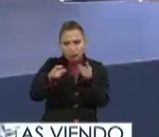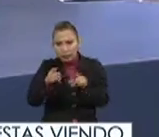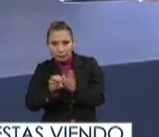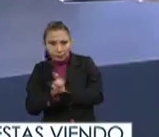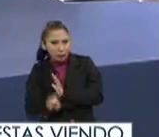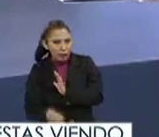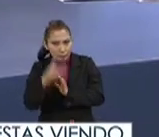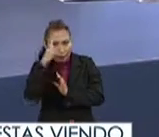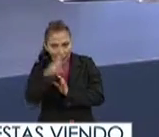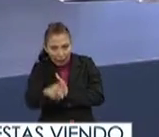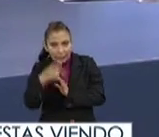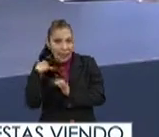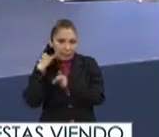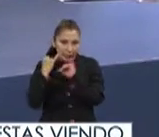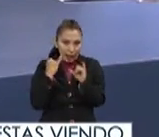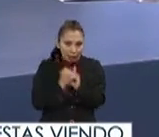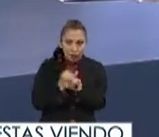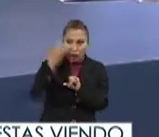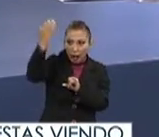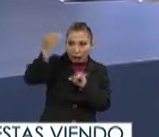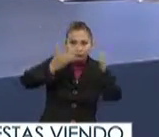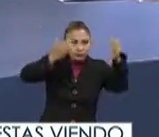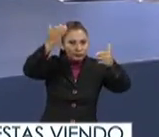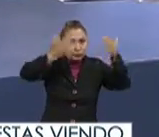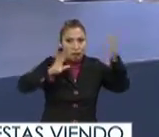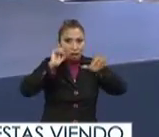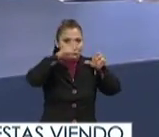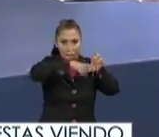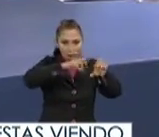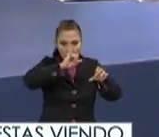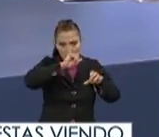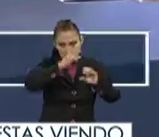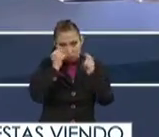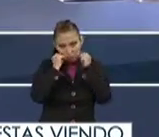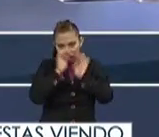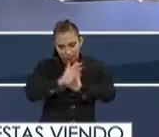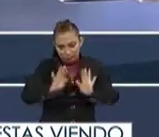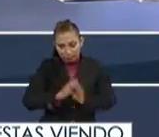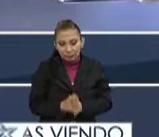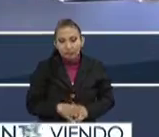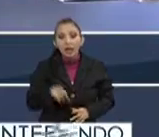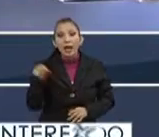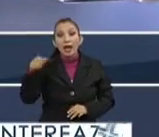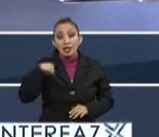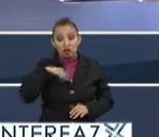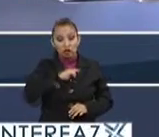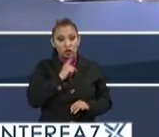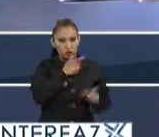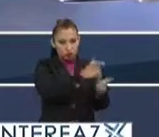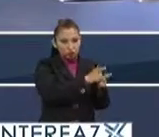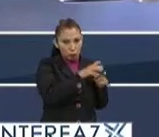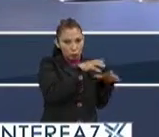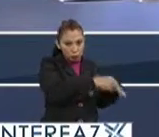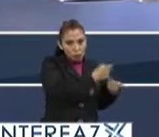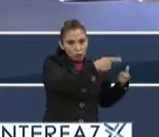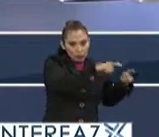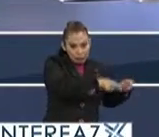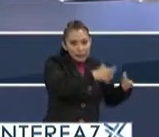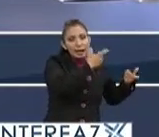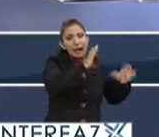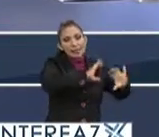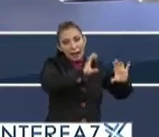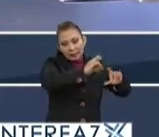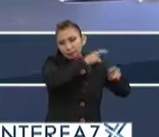musical mexicana e internacional, ¿no? Aunque no esté adscrita al INBA. Para el caso de nuestros concertistas,